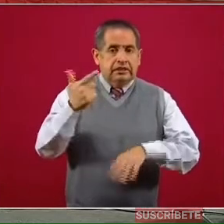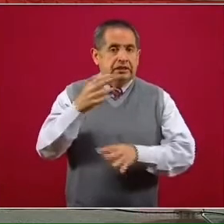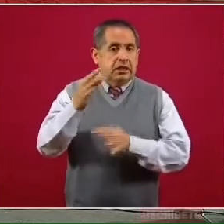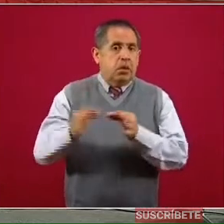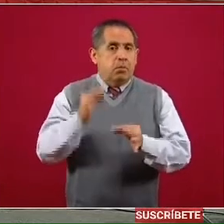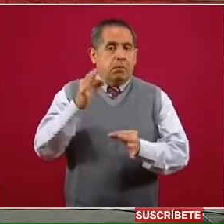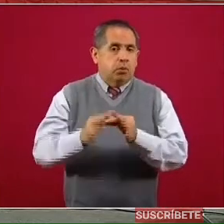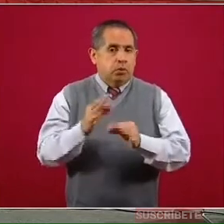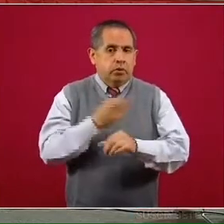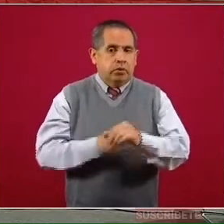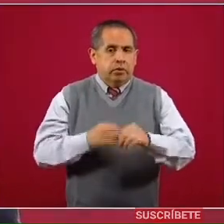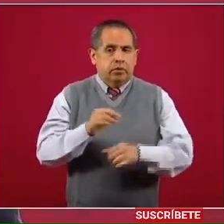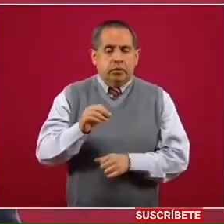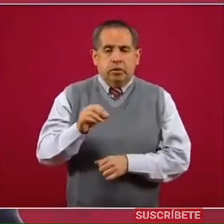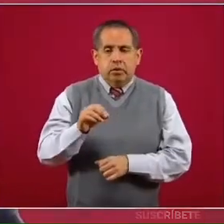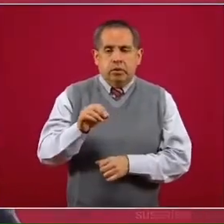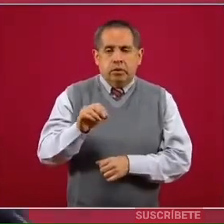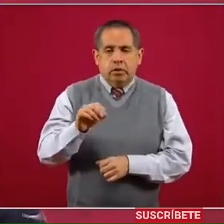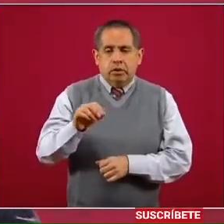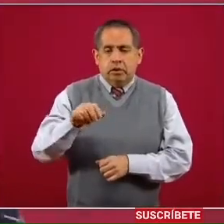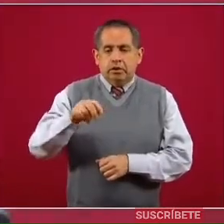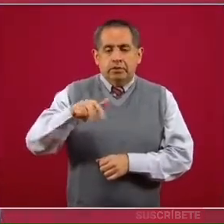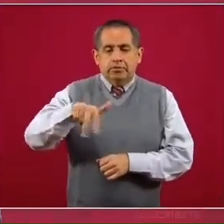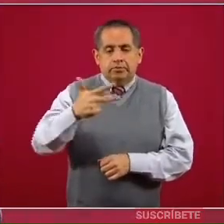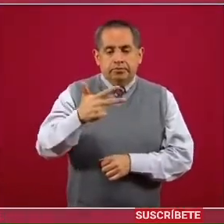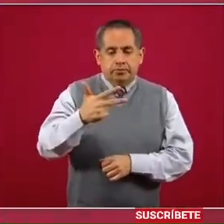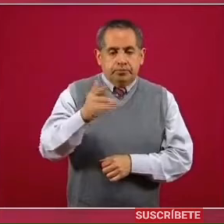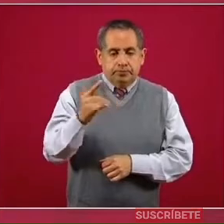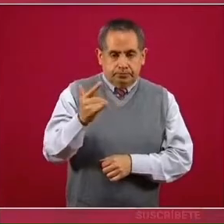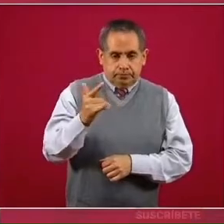punto de este lunes 13 de julio,